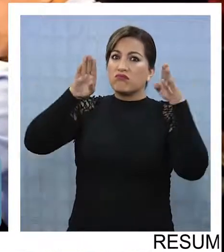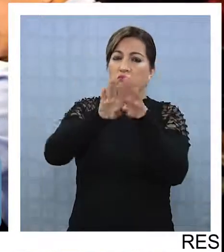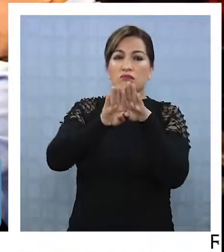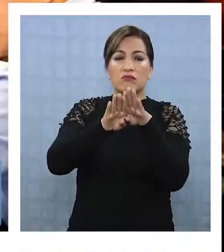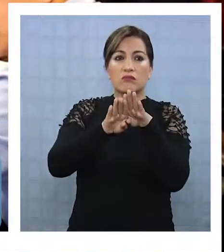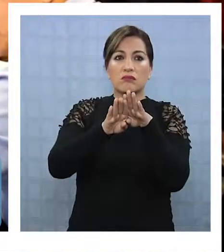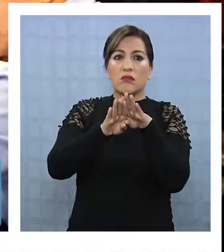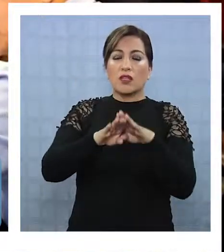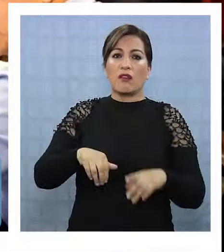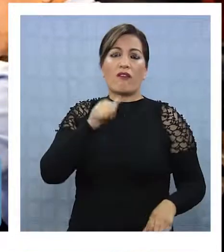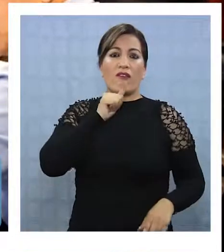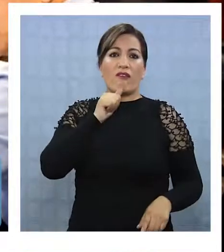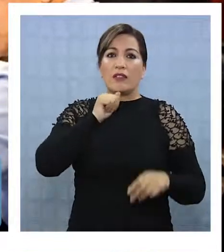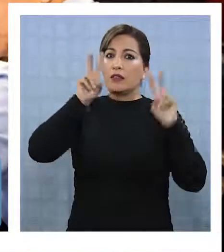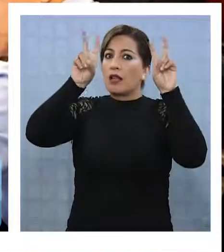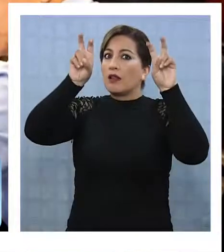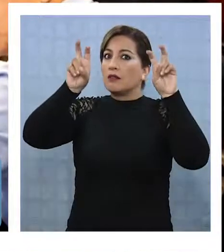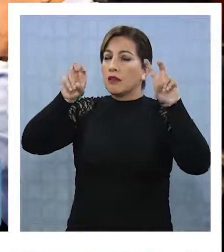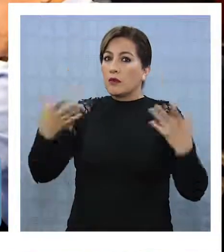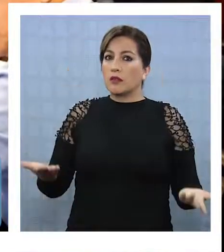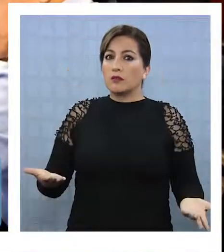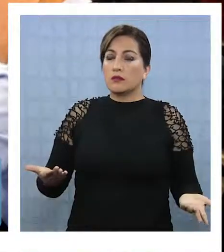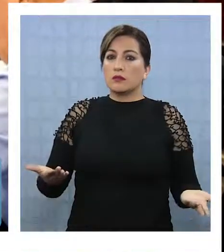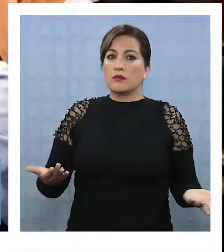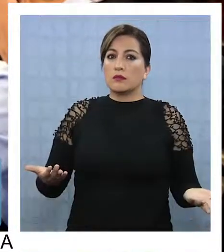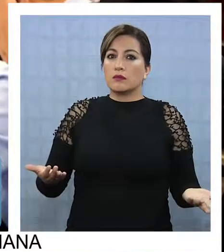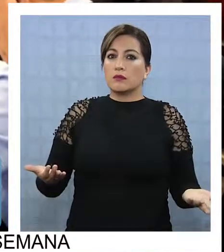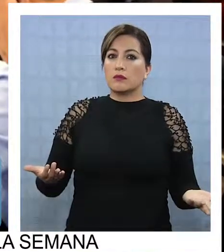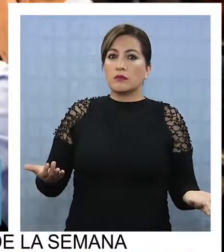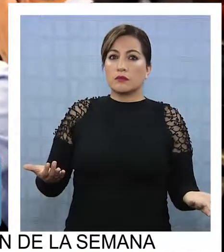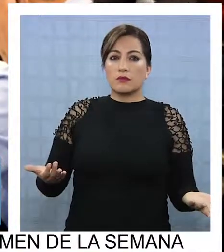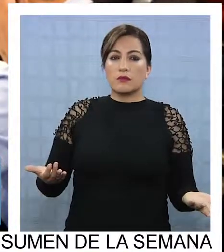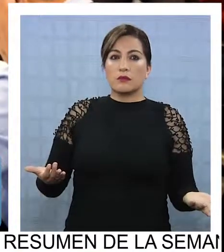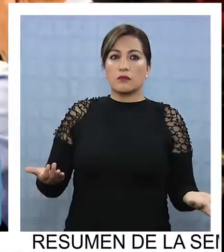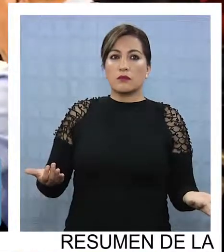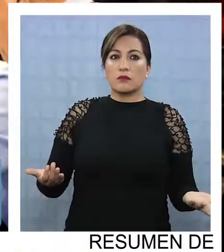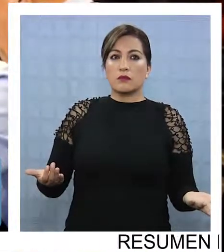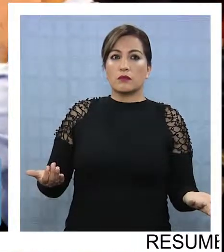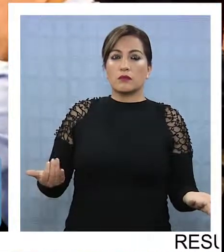fue cerrada sin llegar a analizar los temas restantes.